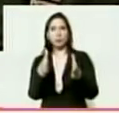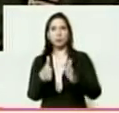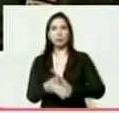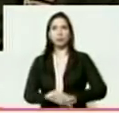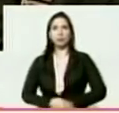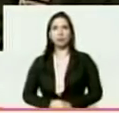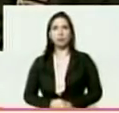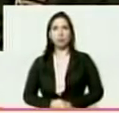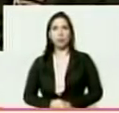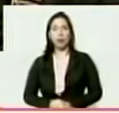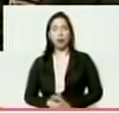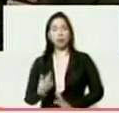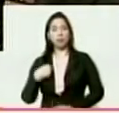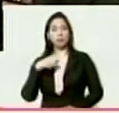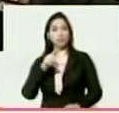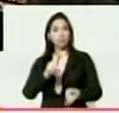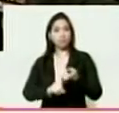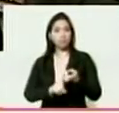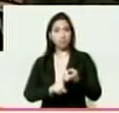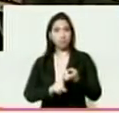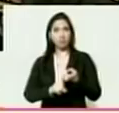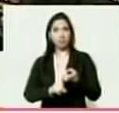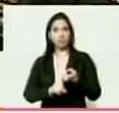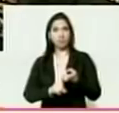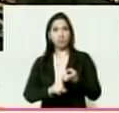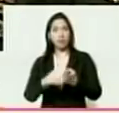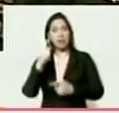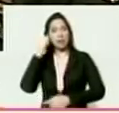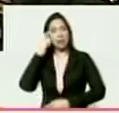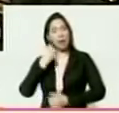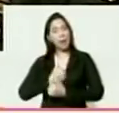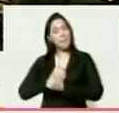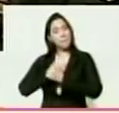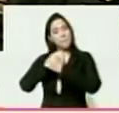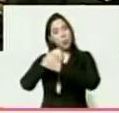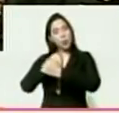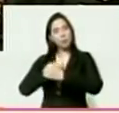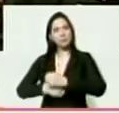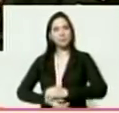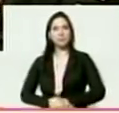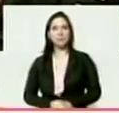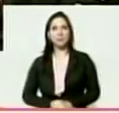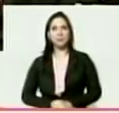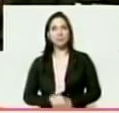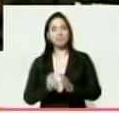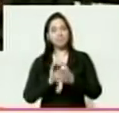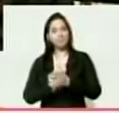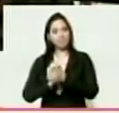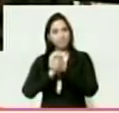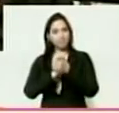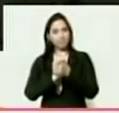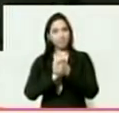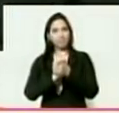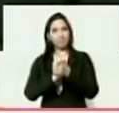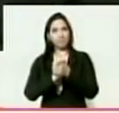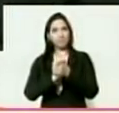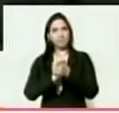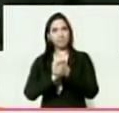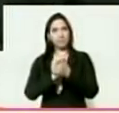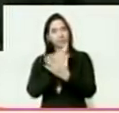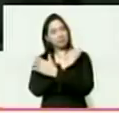a la primera combatiente, hoy día del amor y de la amistad.